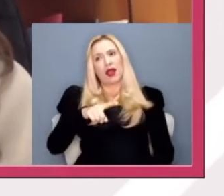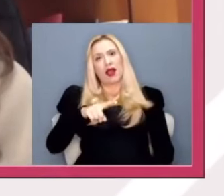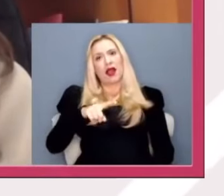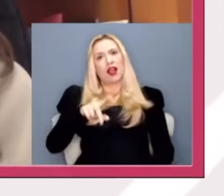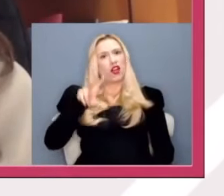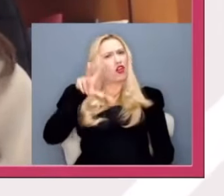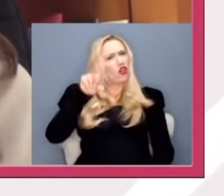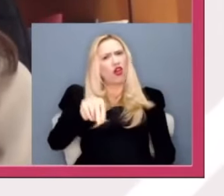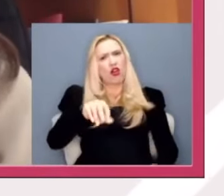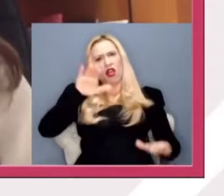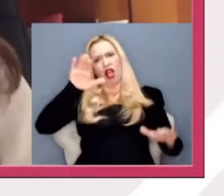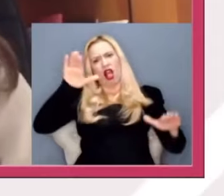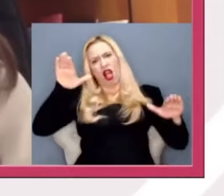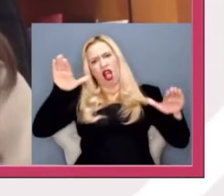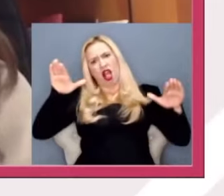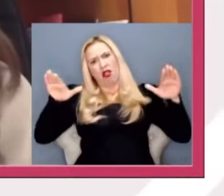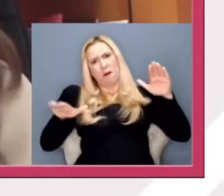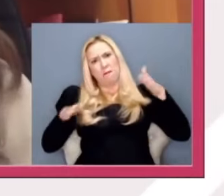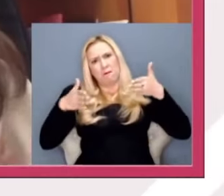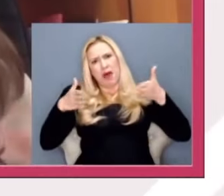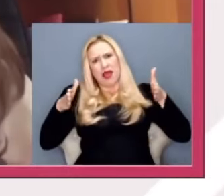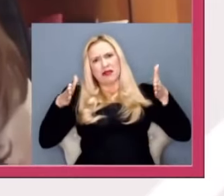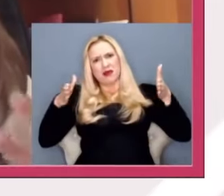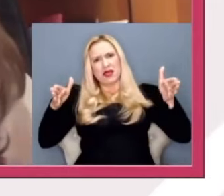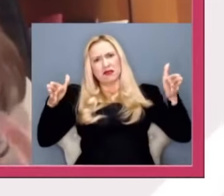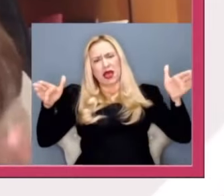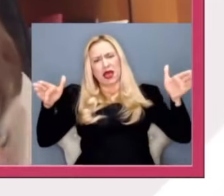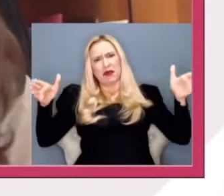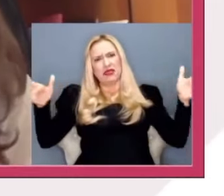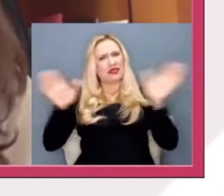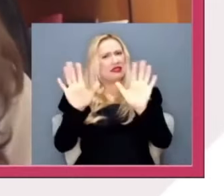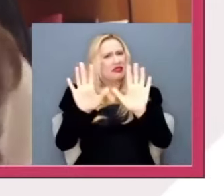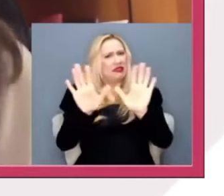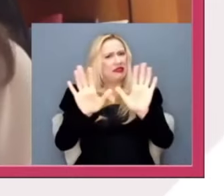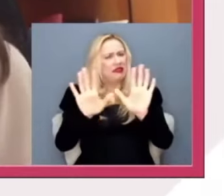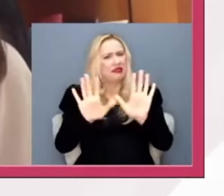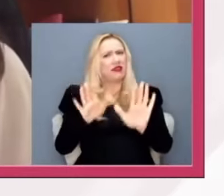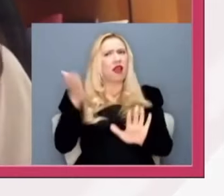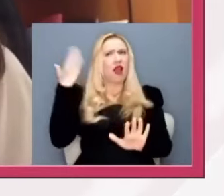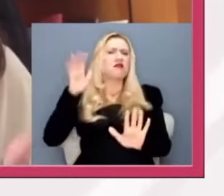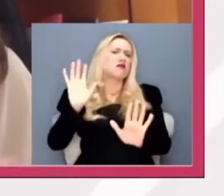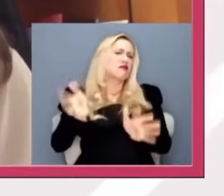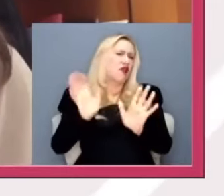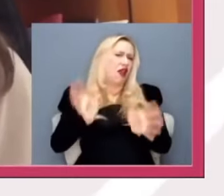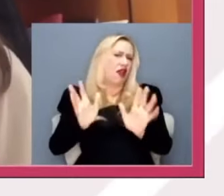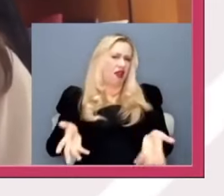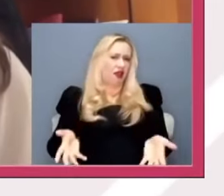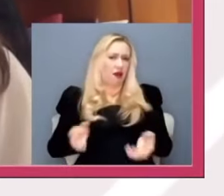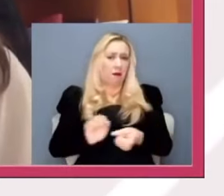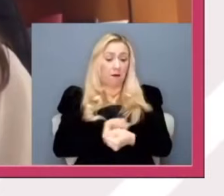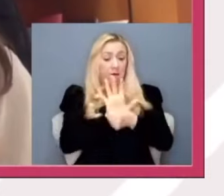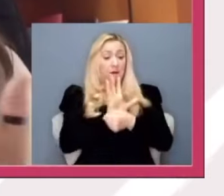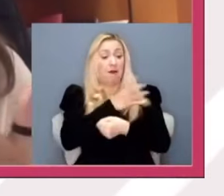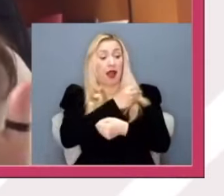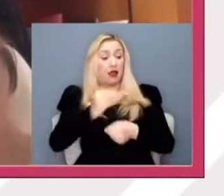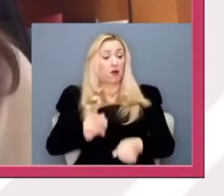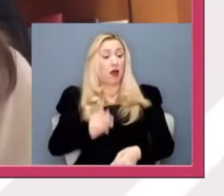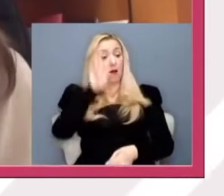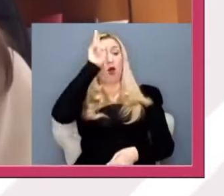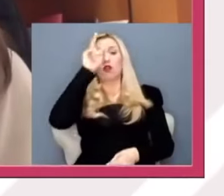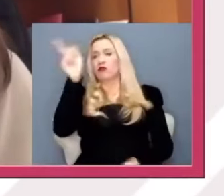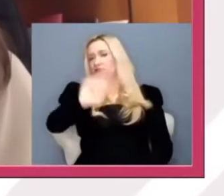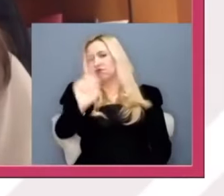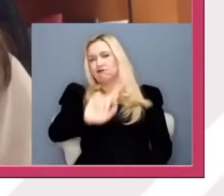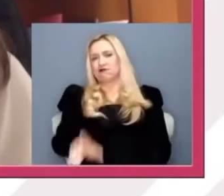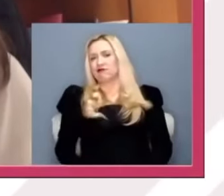sobre todo para impedir que esa brecha de desigualdad se abra aún más, porque la desigualdad ya estaba. La desigualdad no vino